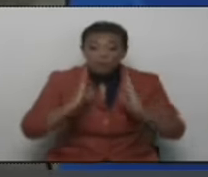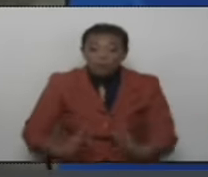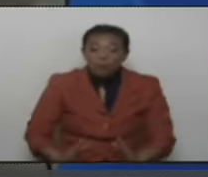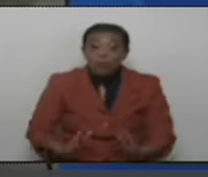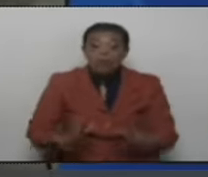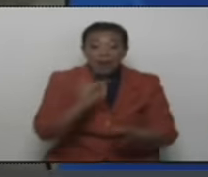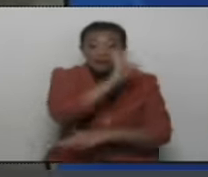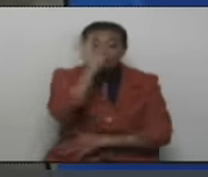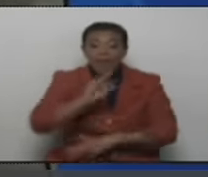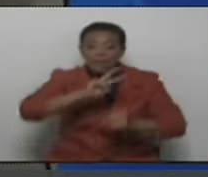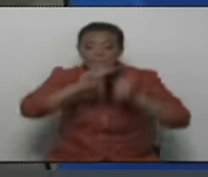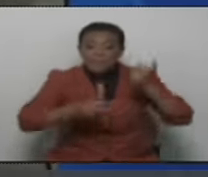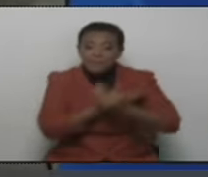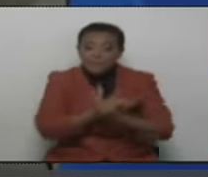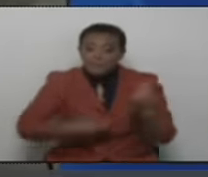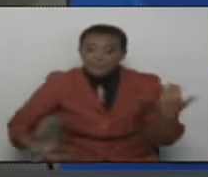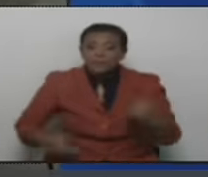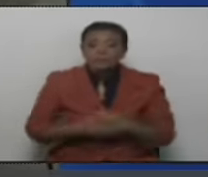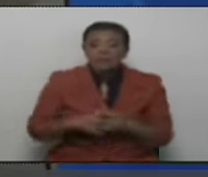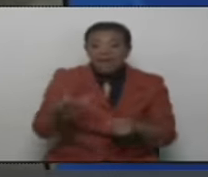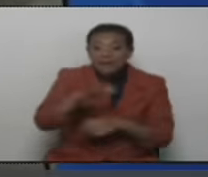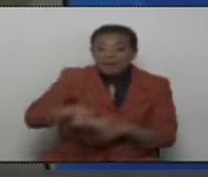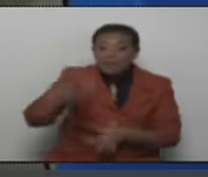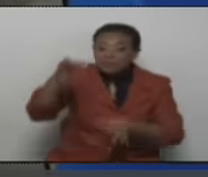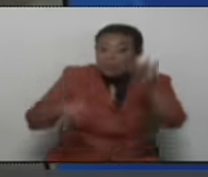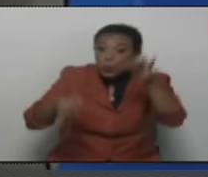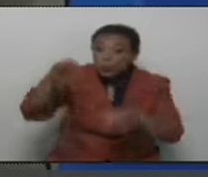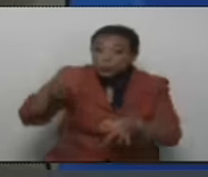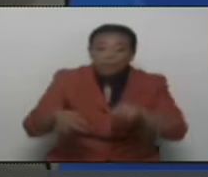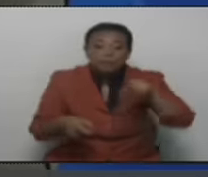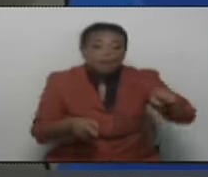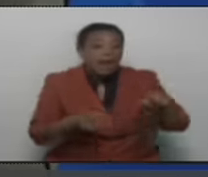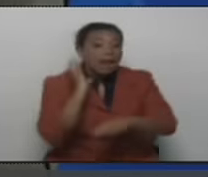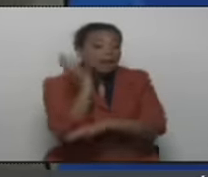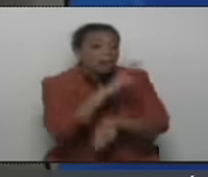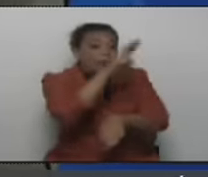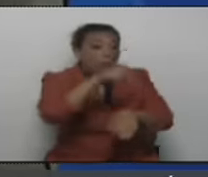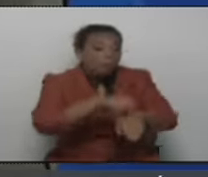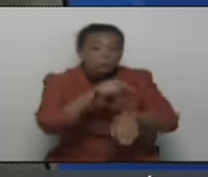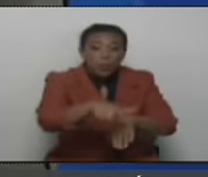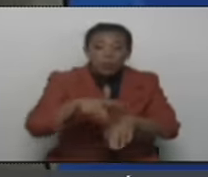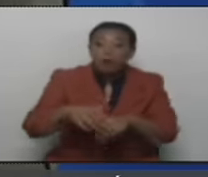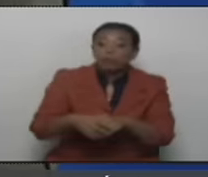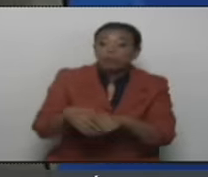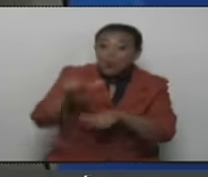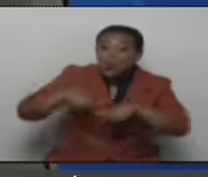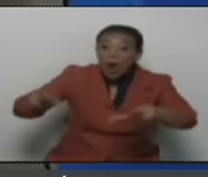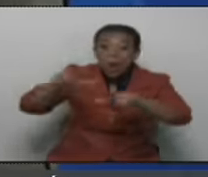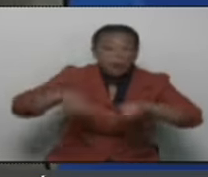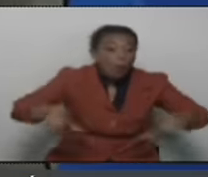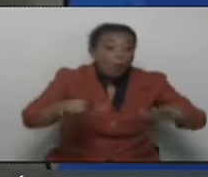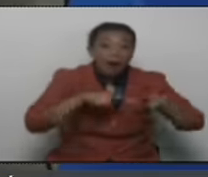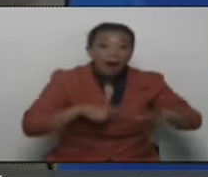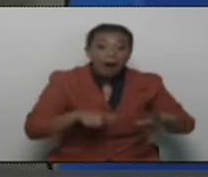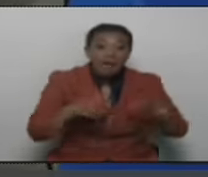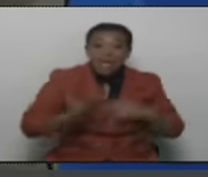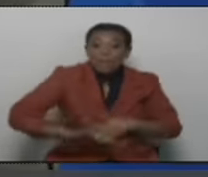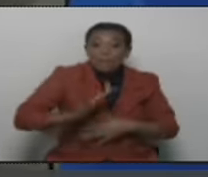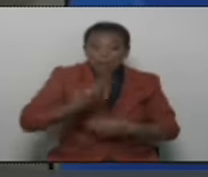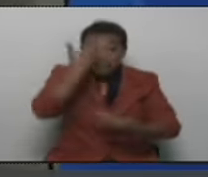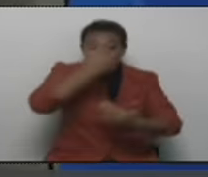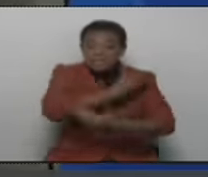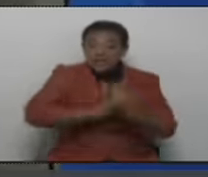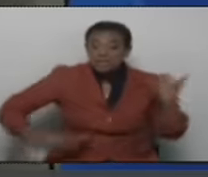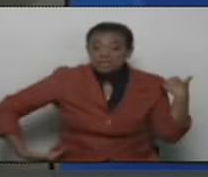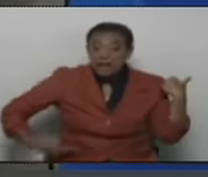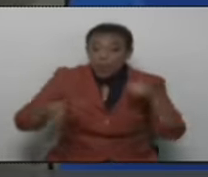de la Vicepresidencia de la República, la sede del Poder Judicial, la Asamblea Nacional, contra instalaciones militares,